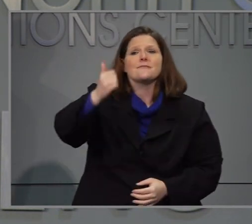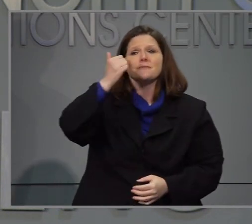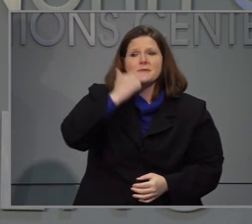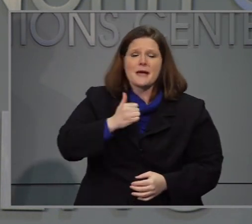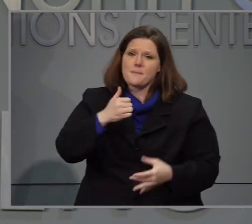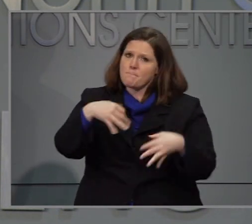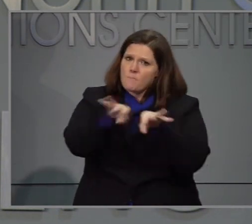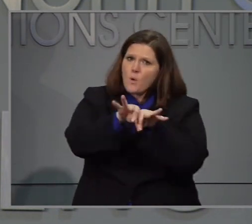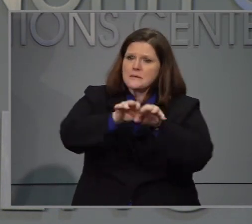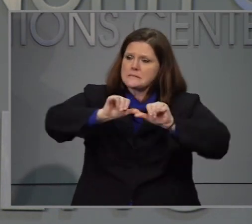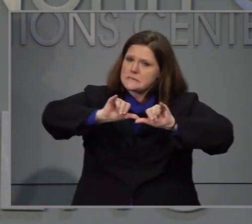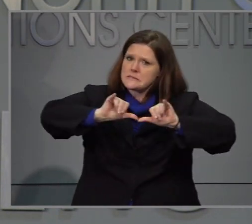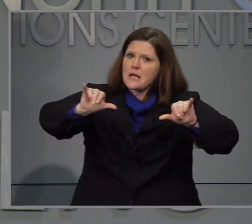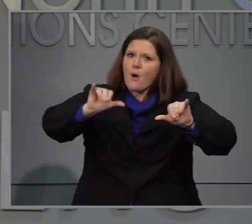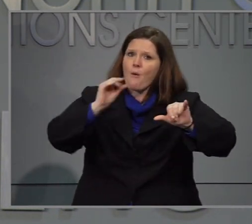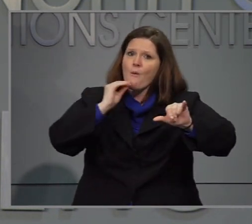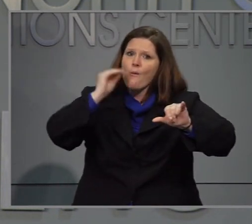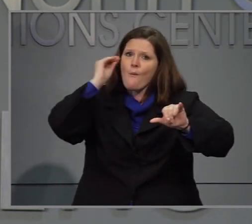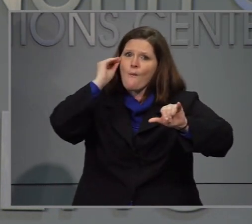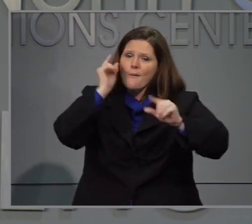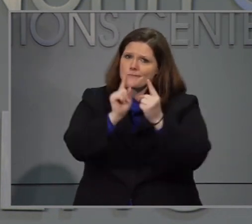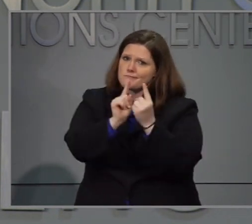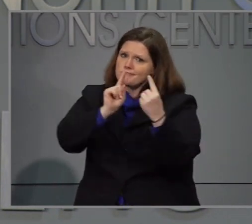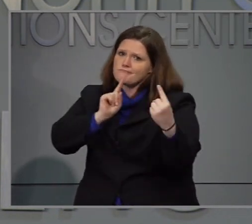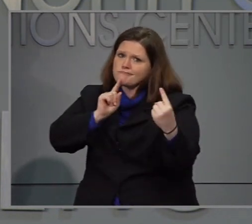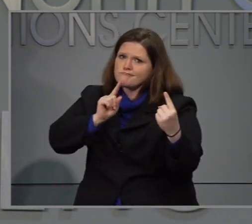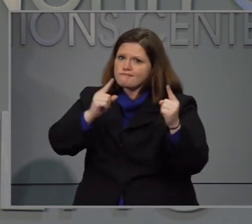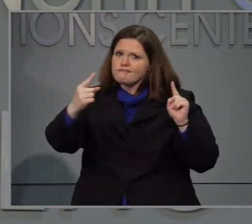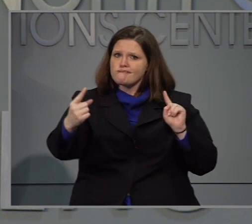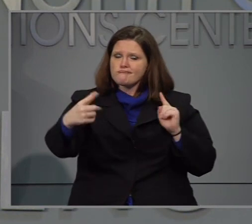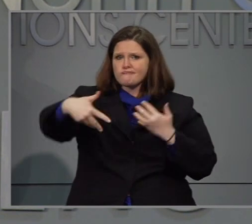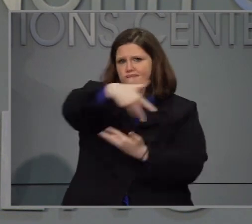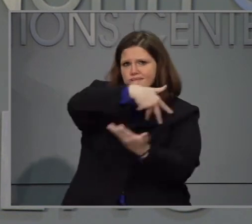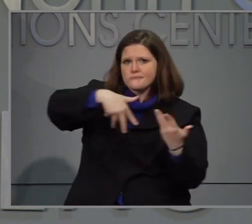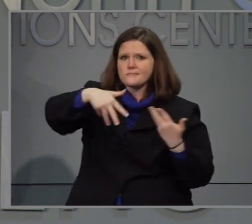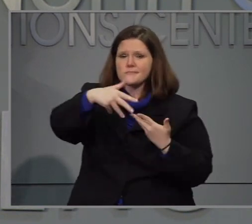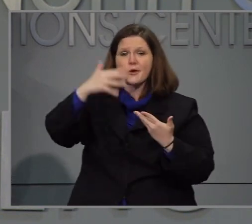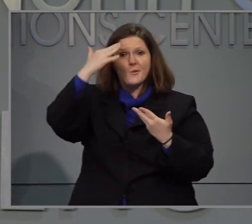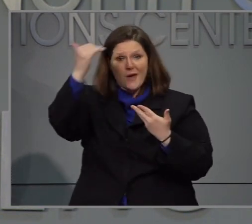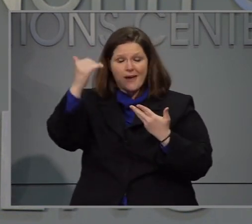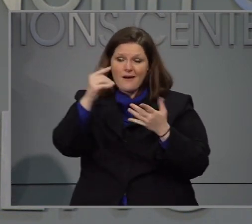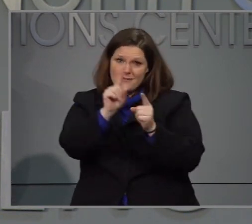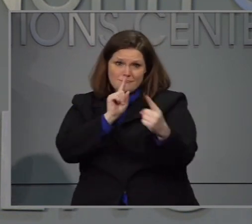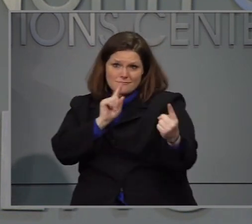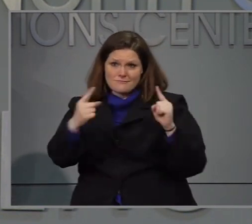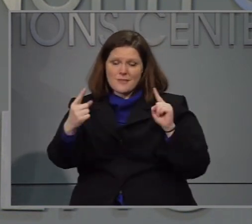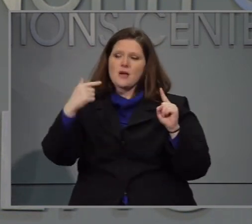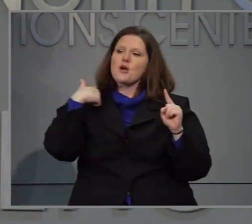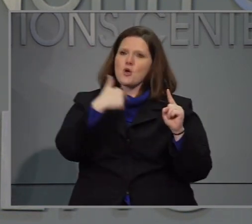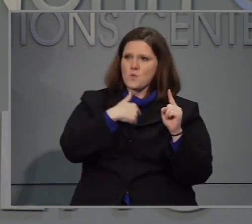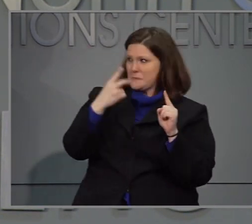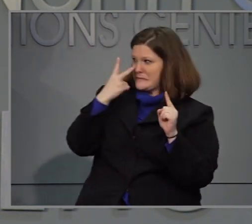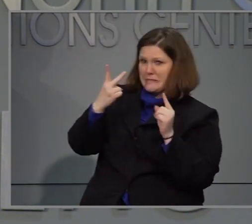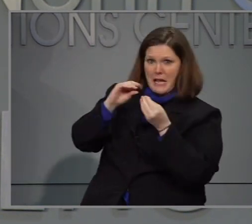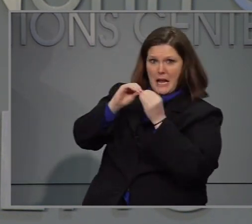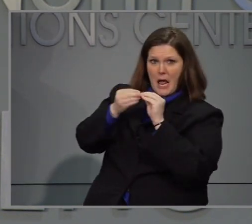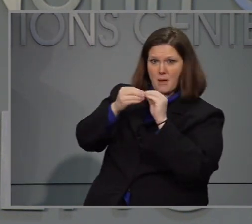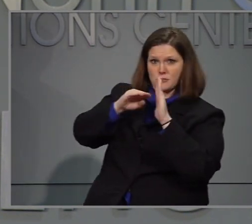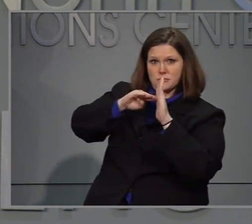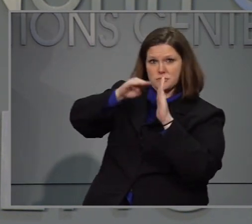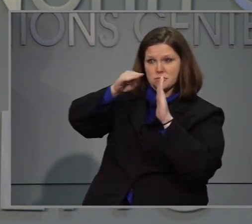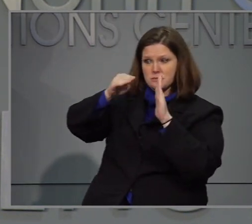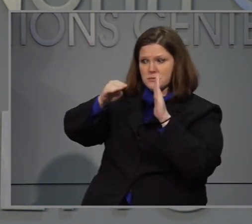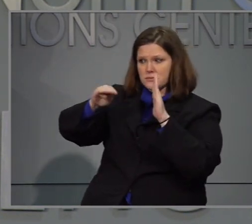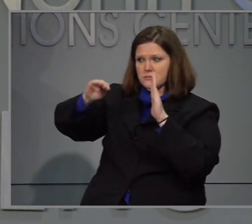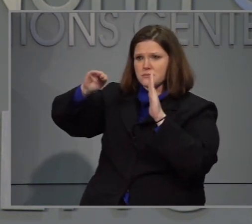necesitamos quedarnos en casa y mantener la distancia para detener la propagación y para poder mejorar las líneas de